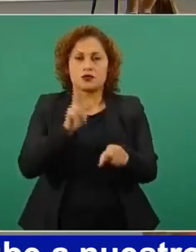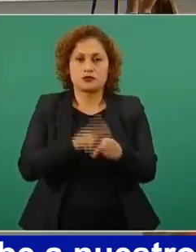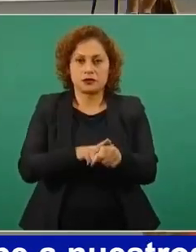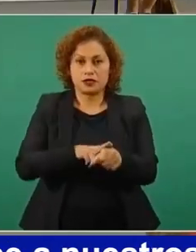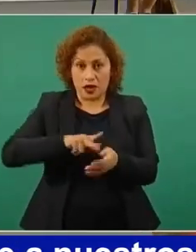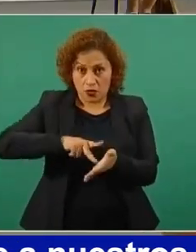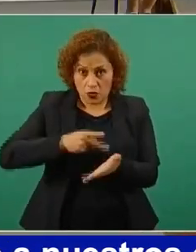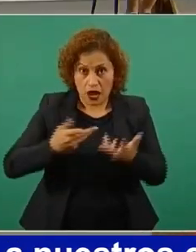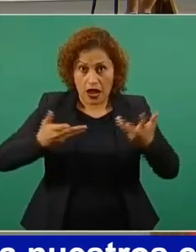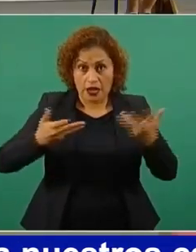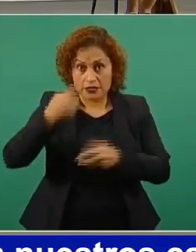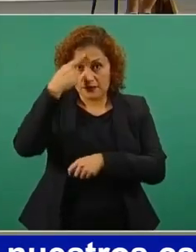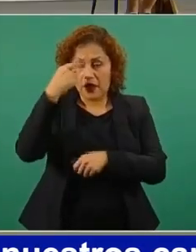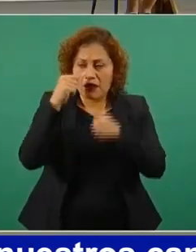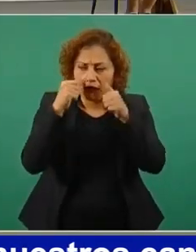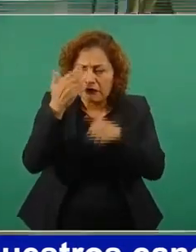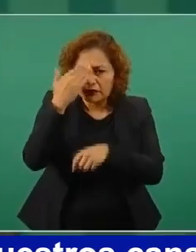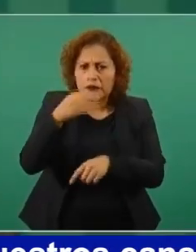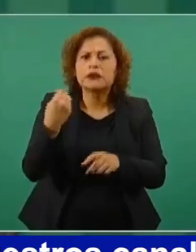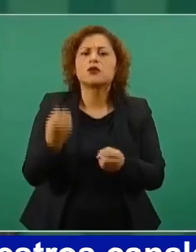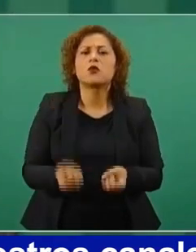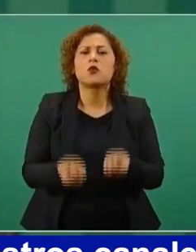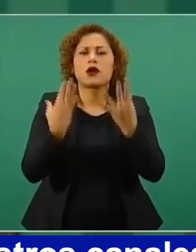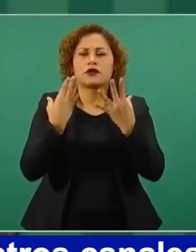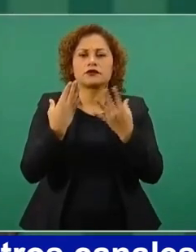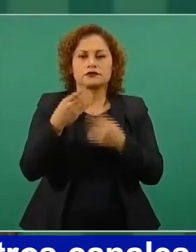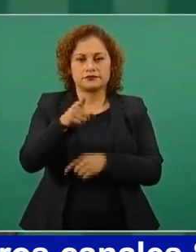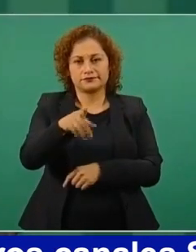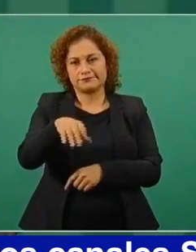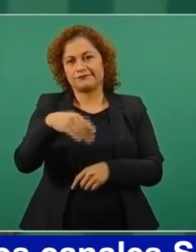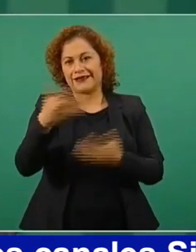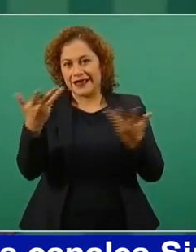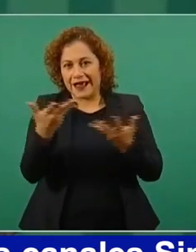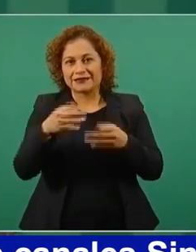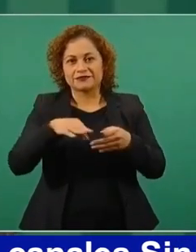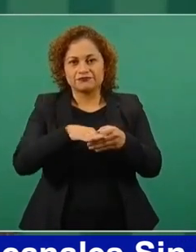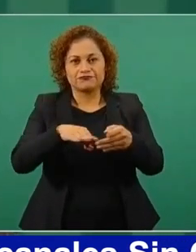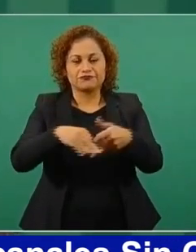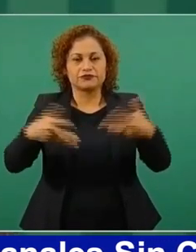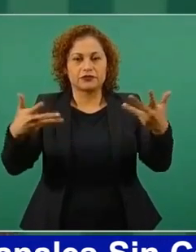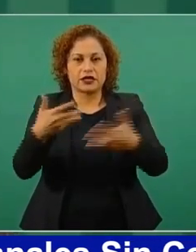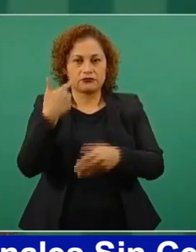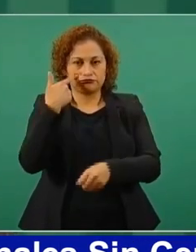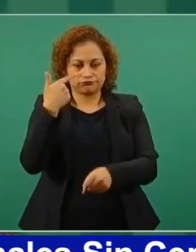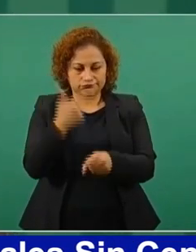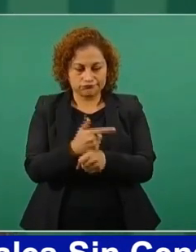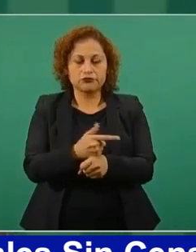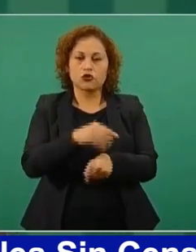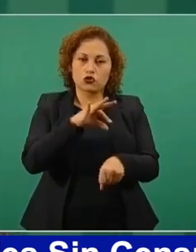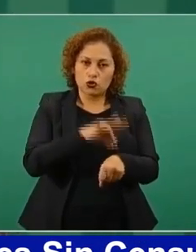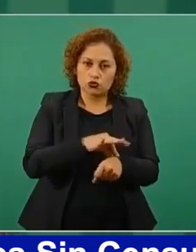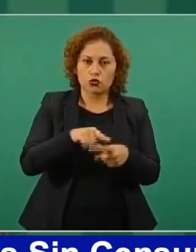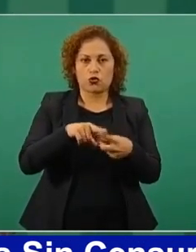haciendo, y donde se ve de que son médicos, enfermeras que